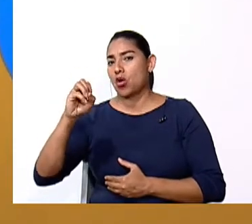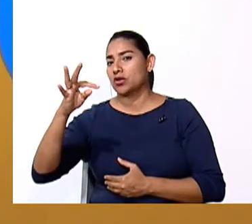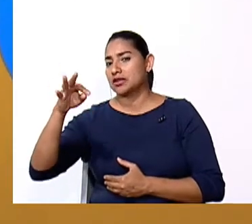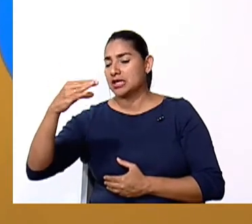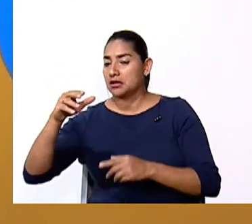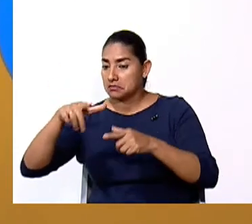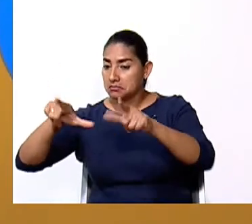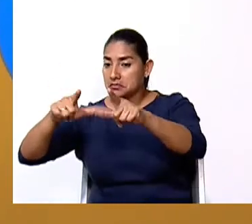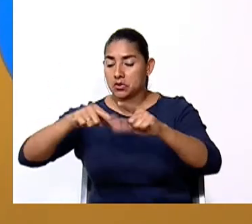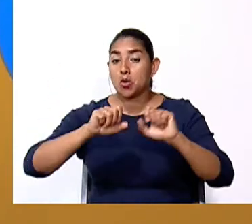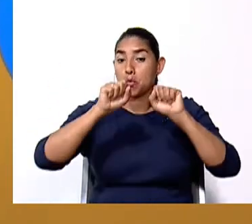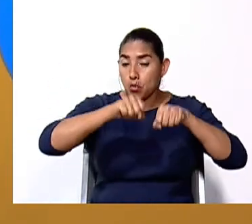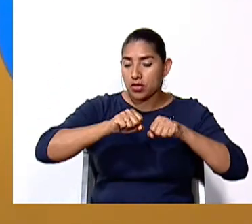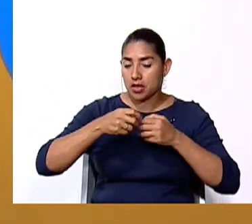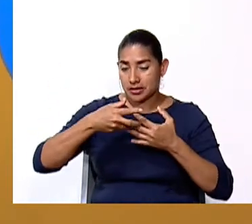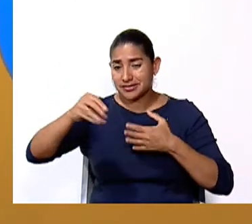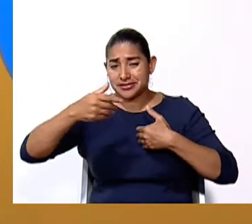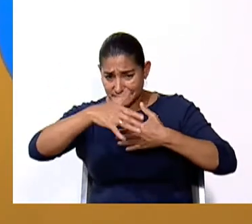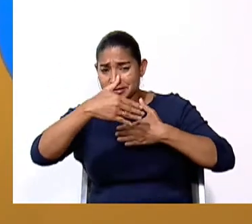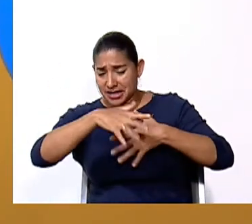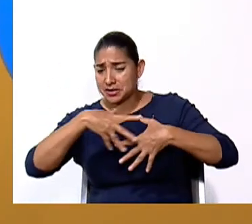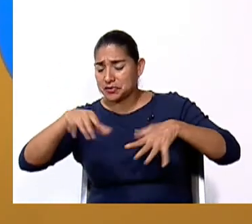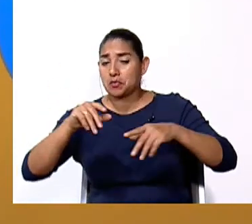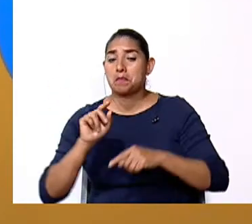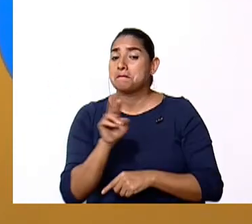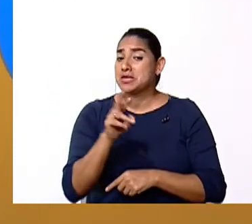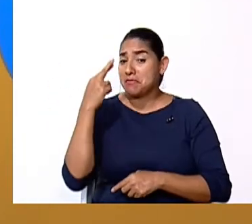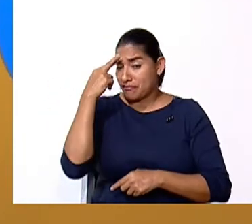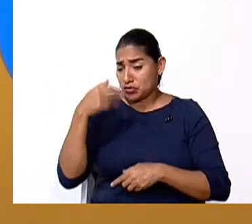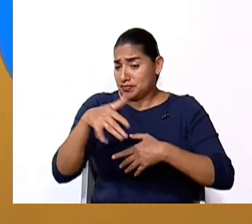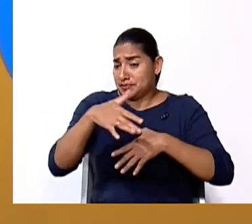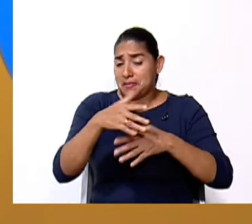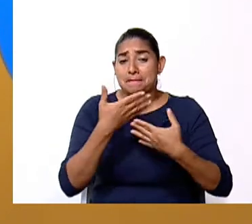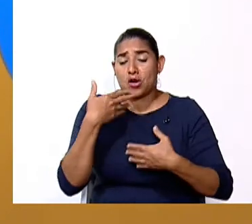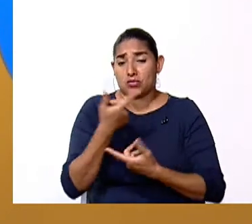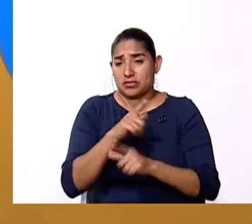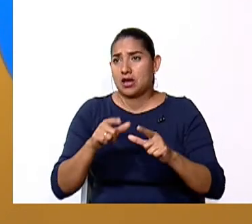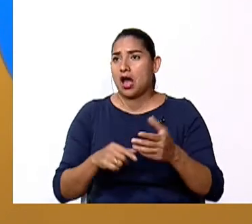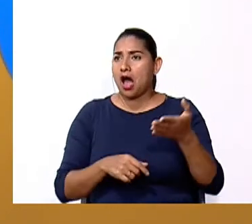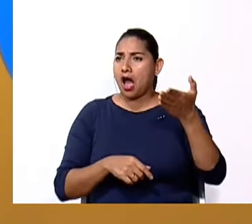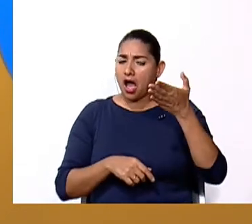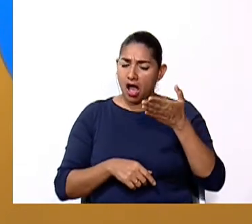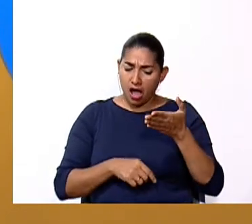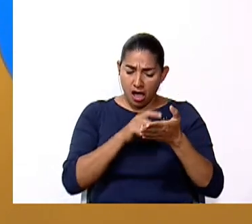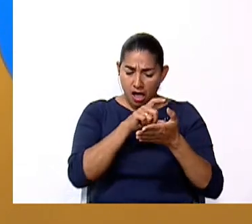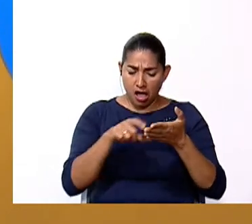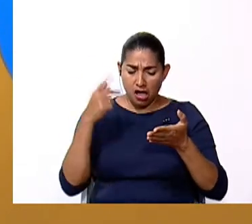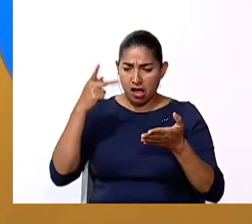con todas las cosas buenas. ¡Miren! Ya la mía está completa. Pero bueno, ¡nos vemos!